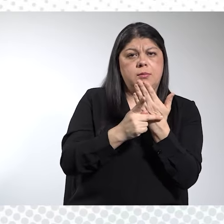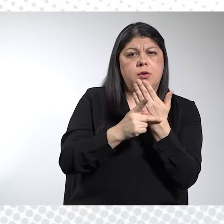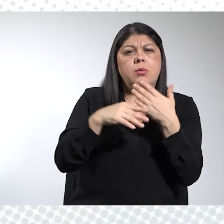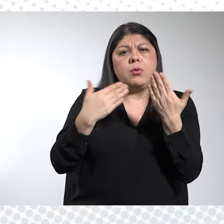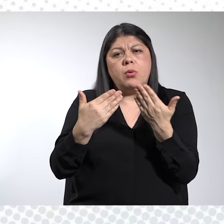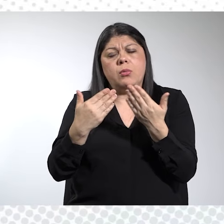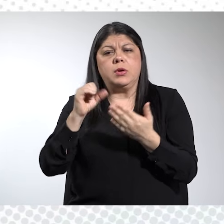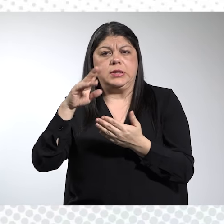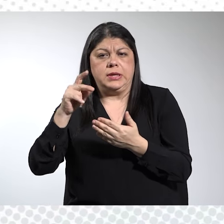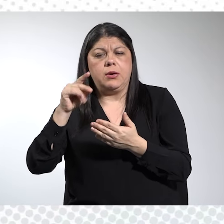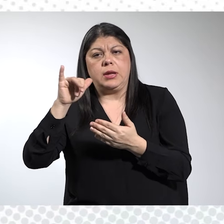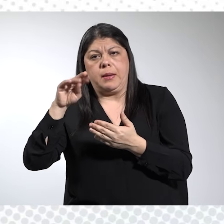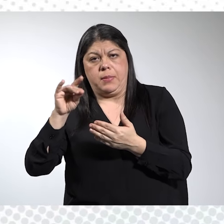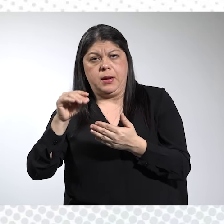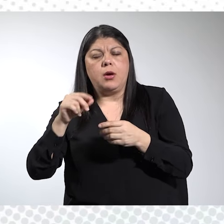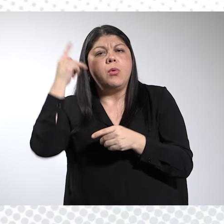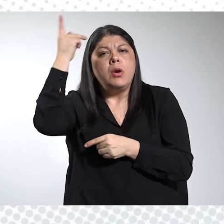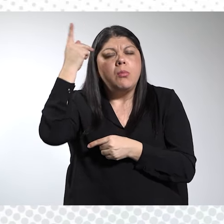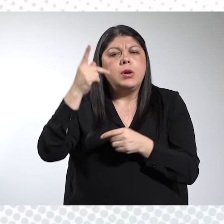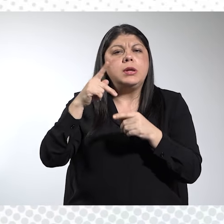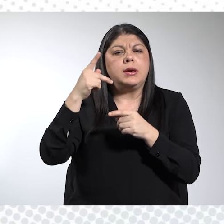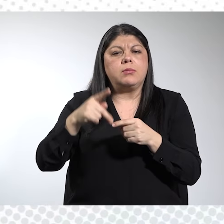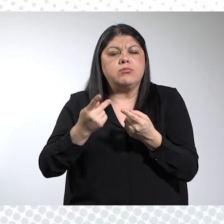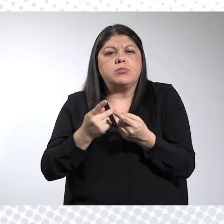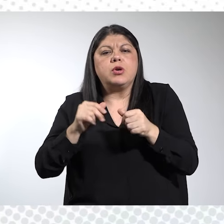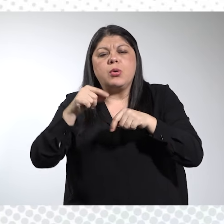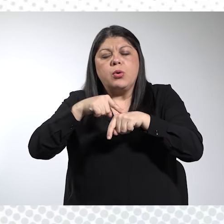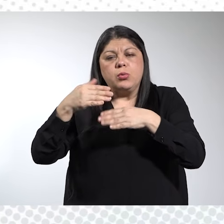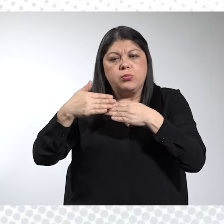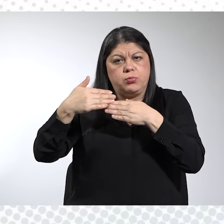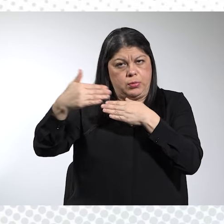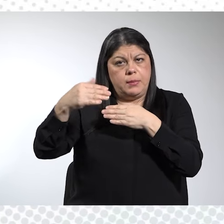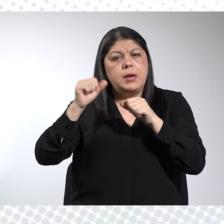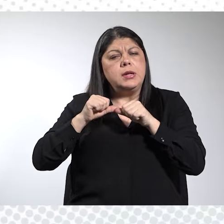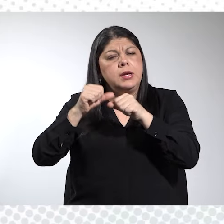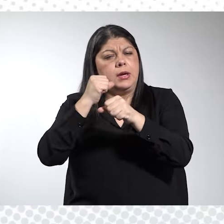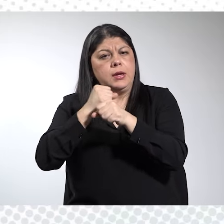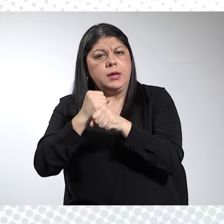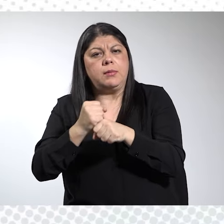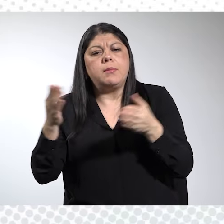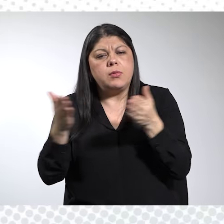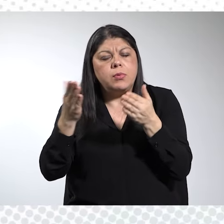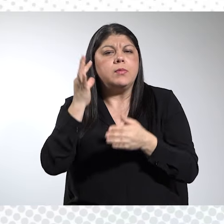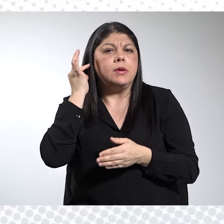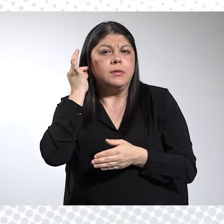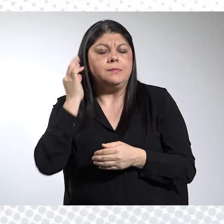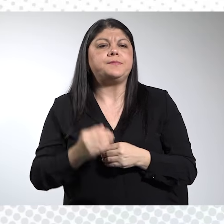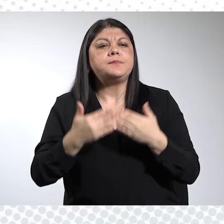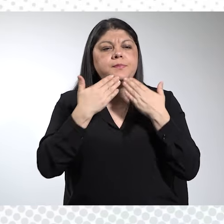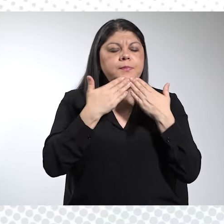programas a través del SEDADO y la PIEG como política pública de corto y mediano y largo plazo para seguir trabajando en pro de las